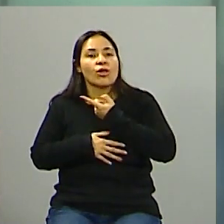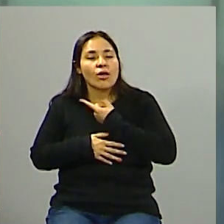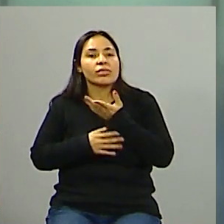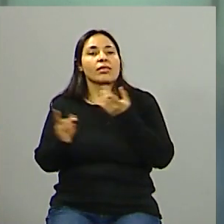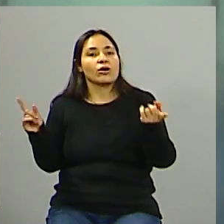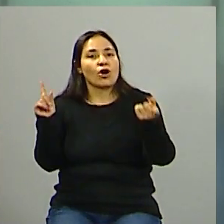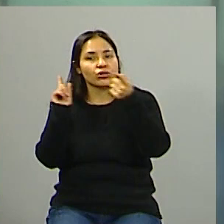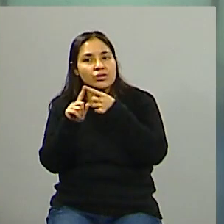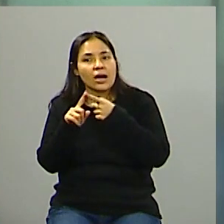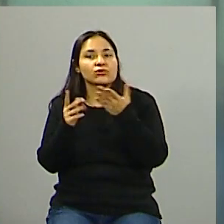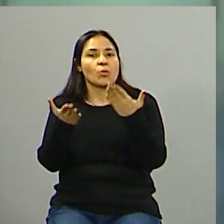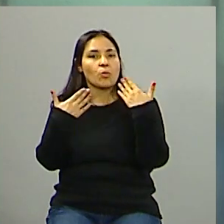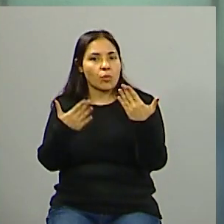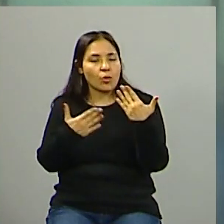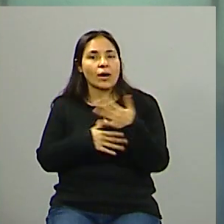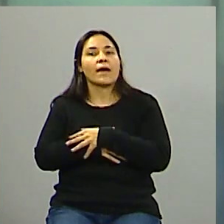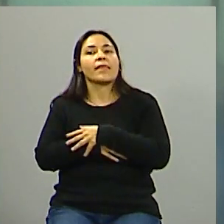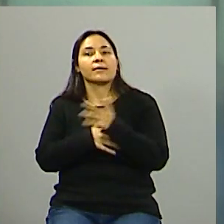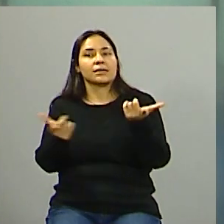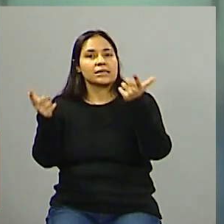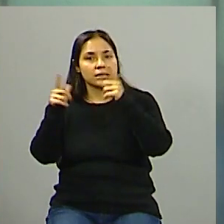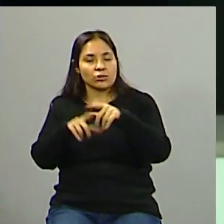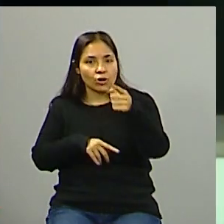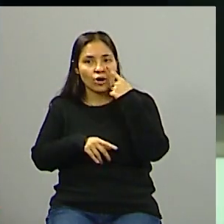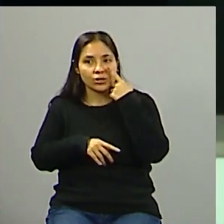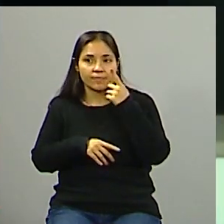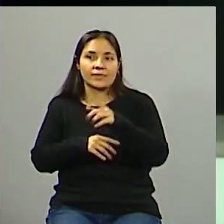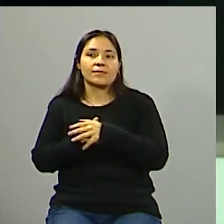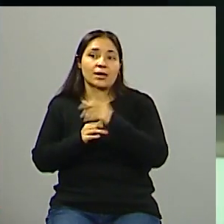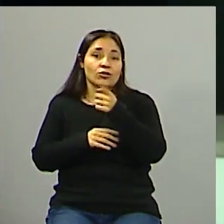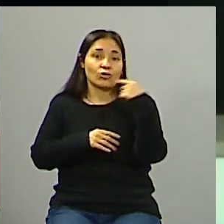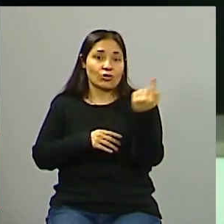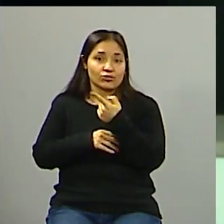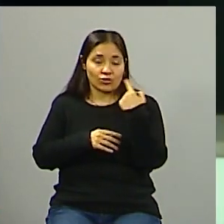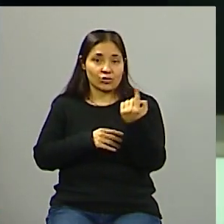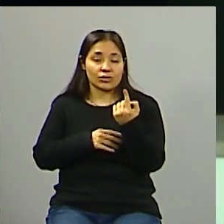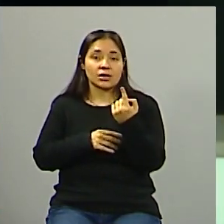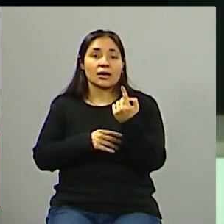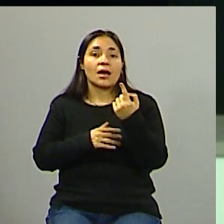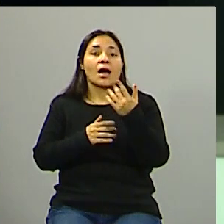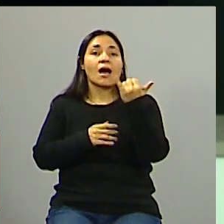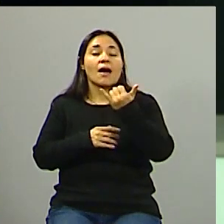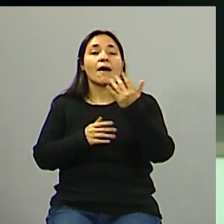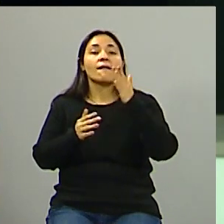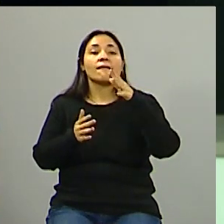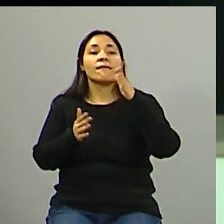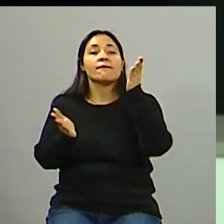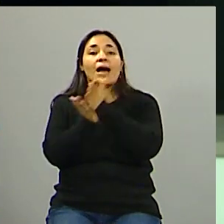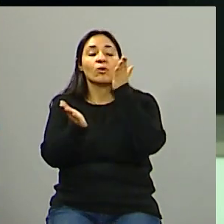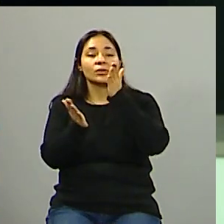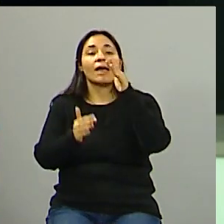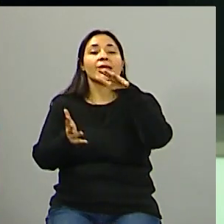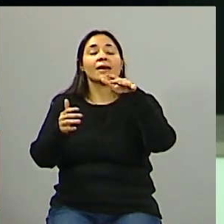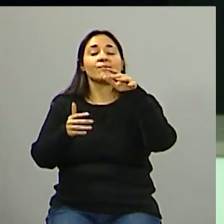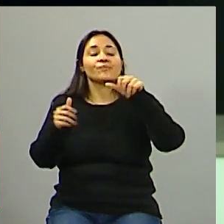la cual pueden establecer contacto con el centro para que lo tengan presente. Bien, nosotros, bueno, tenemos nuestra base en la Facultad de Ciencias Políticas y Sociales de la